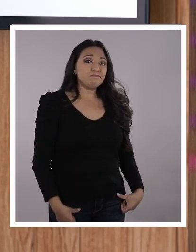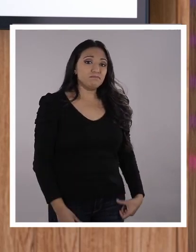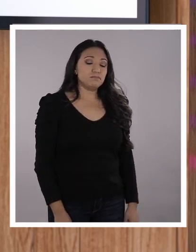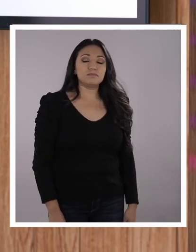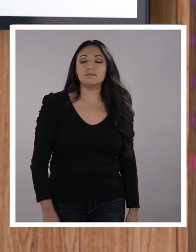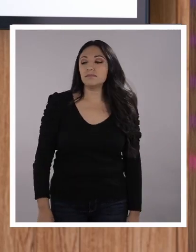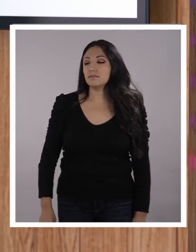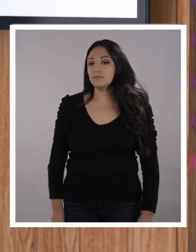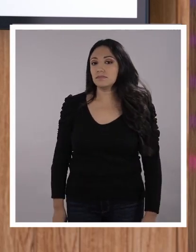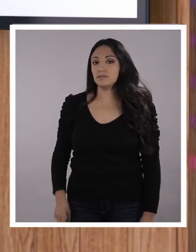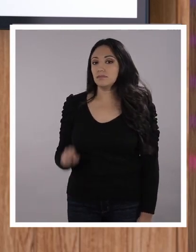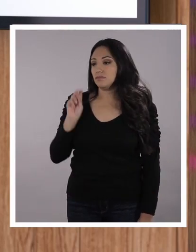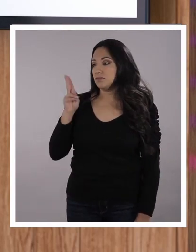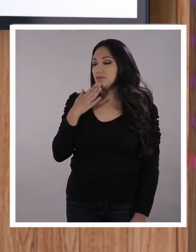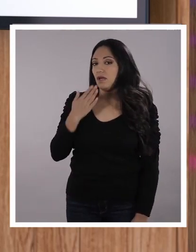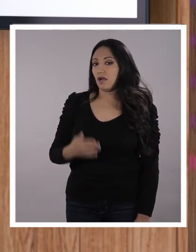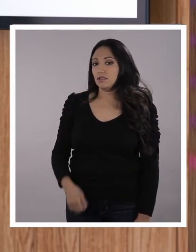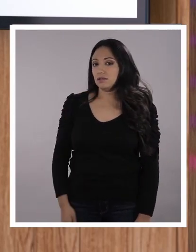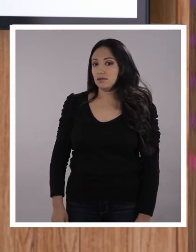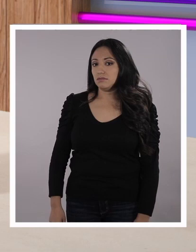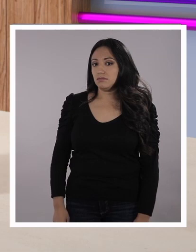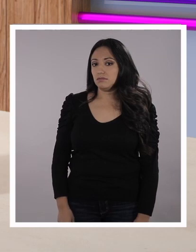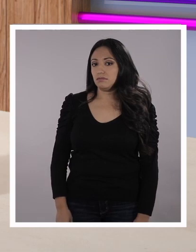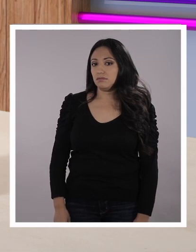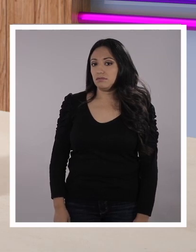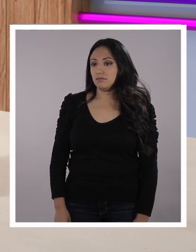no la puede comprar. Ok, Santi, gracias.